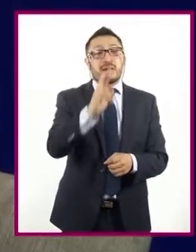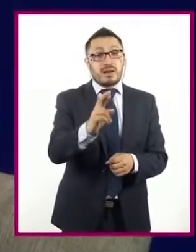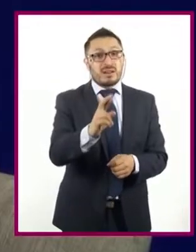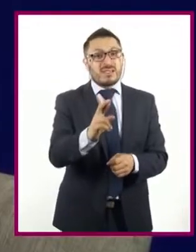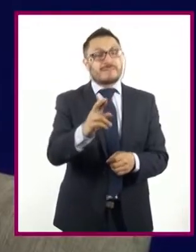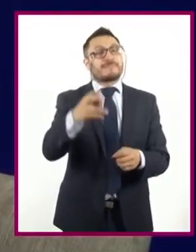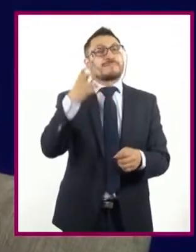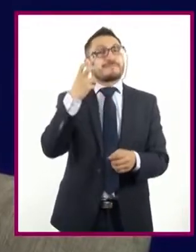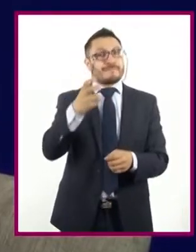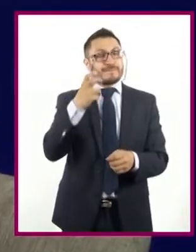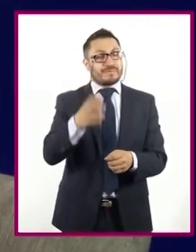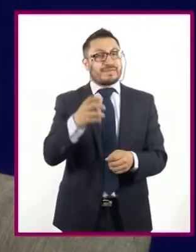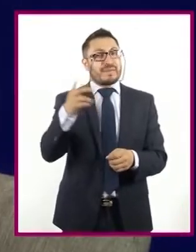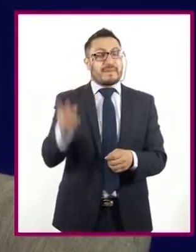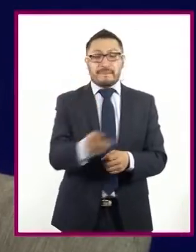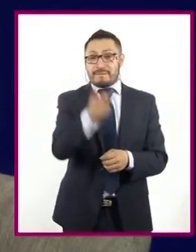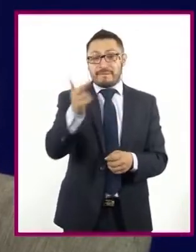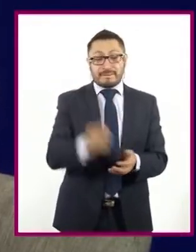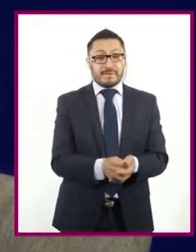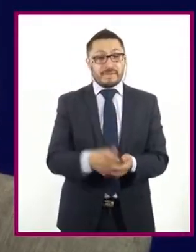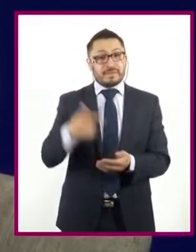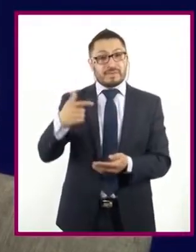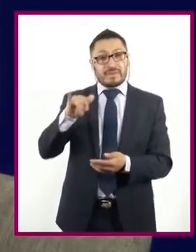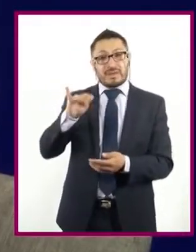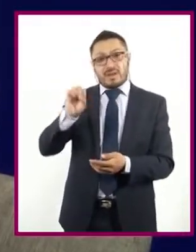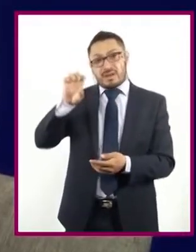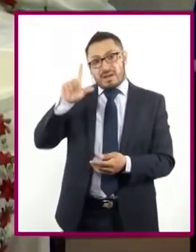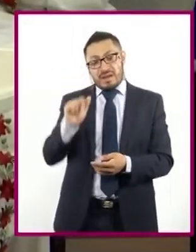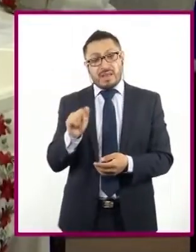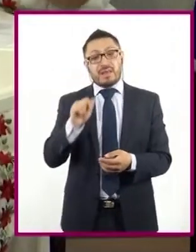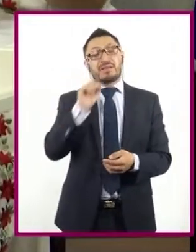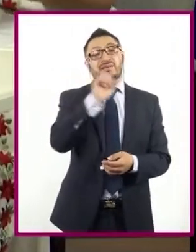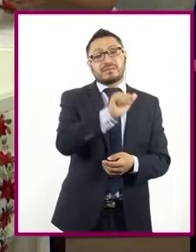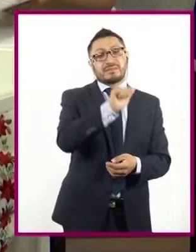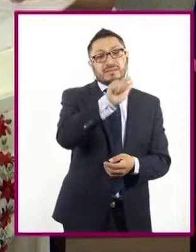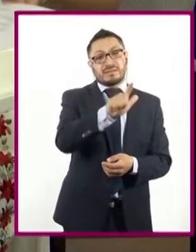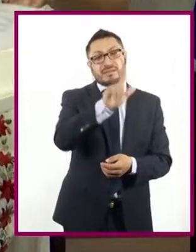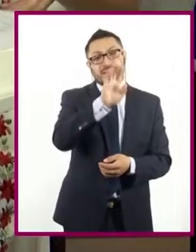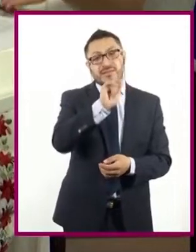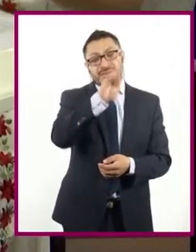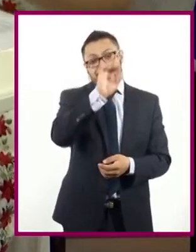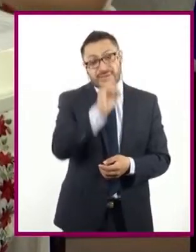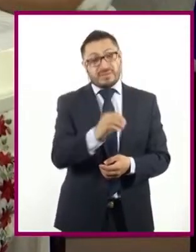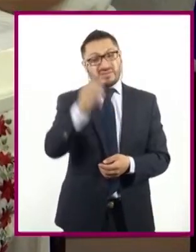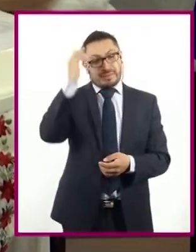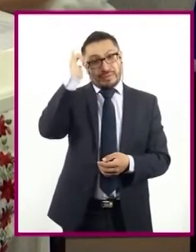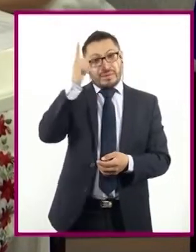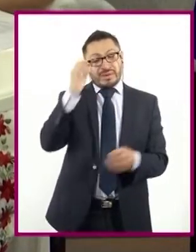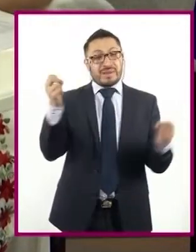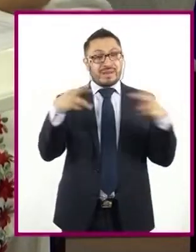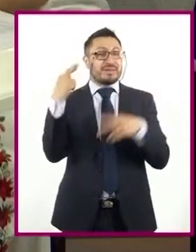a nuestra interrogante. Somos Gisela y Alberto. Confiamos en contar con su preferencia.